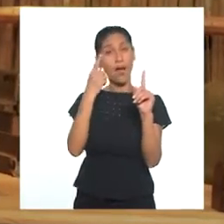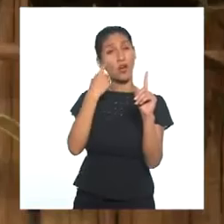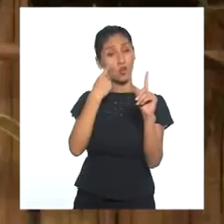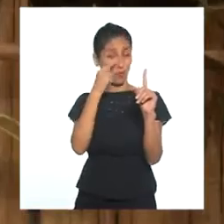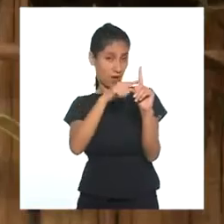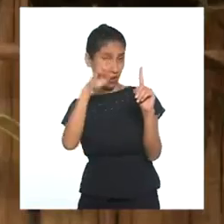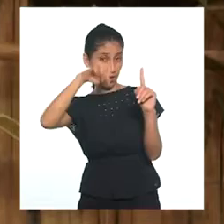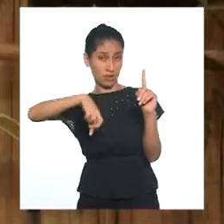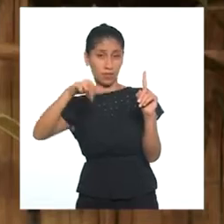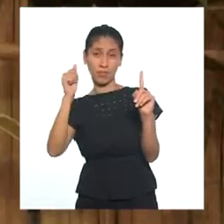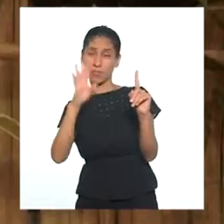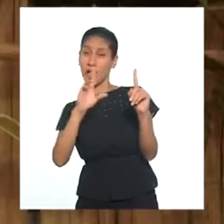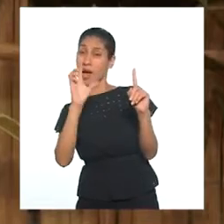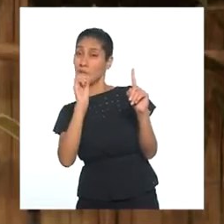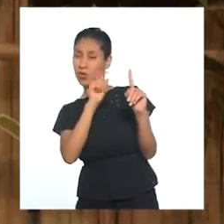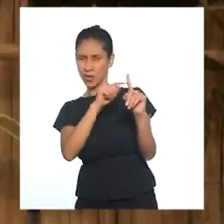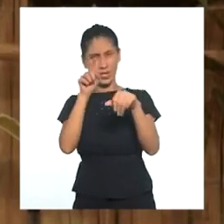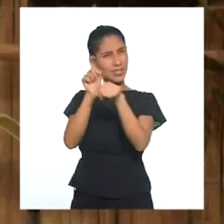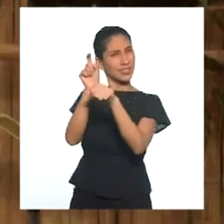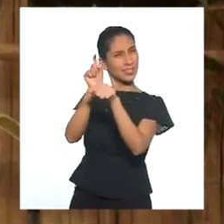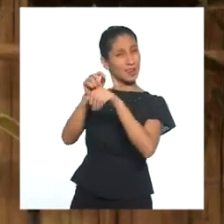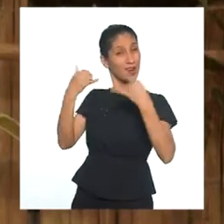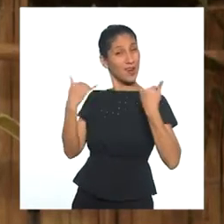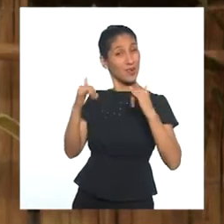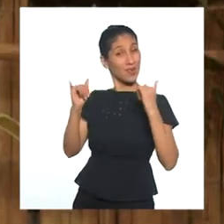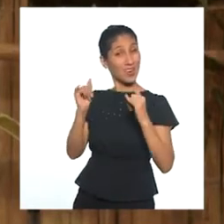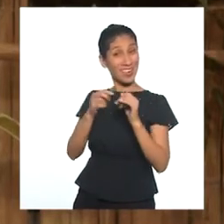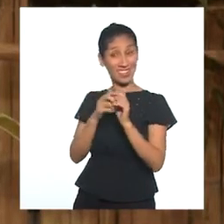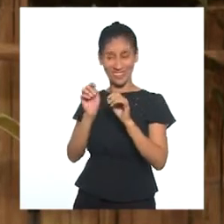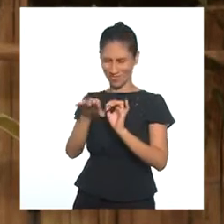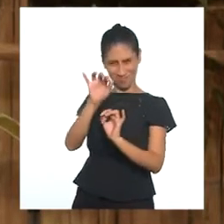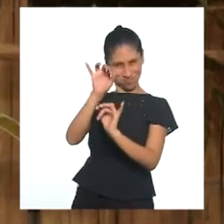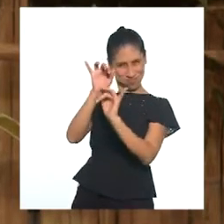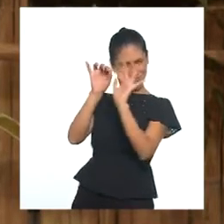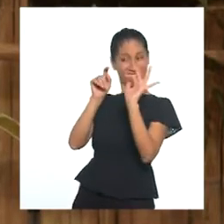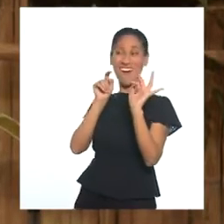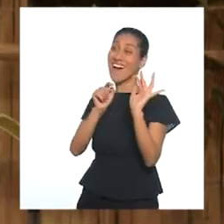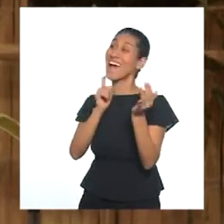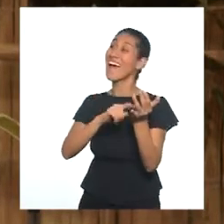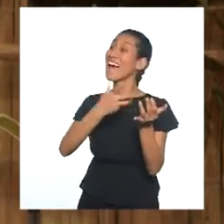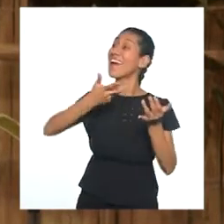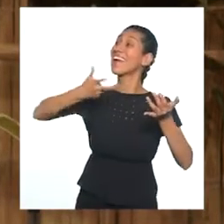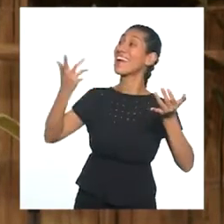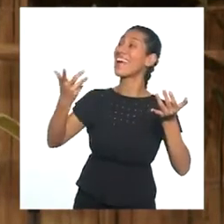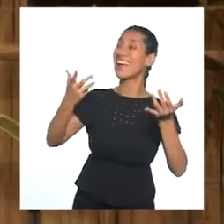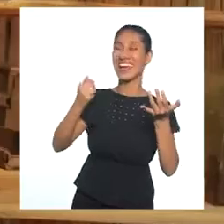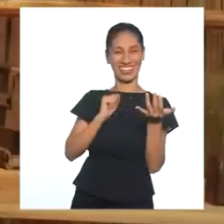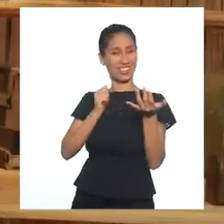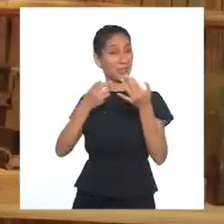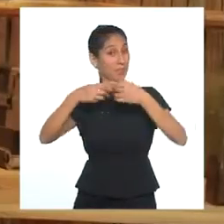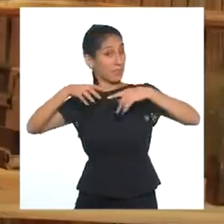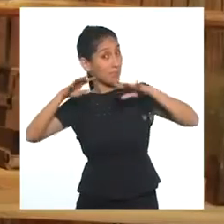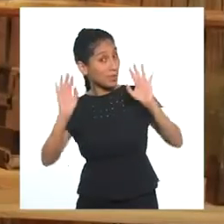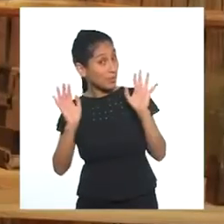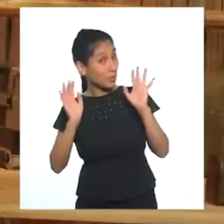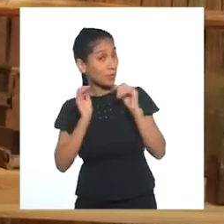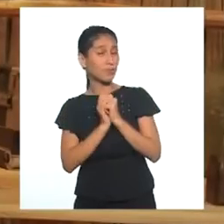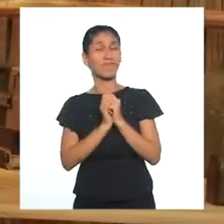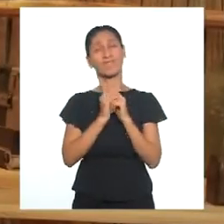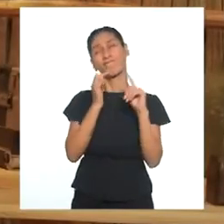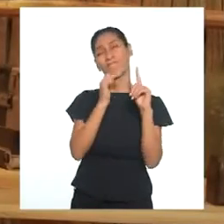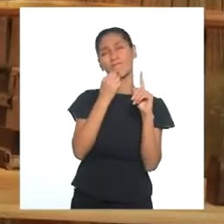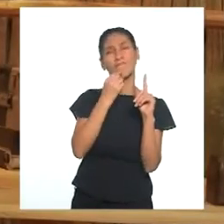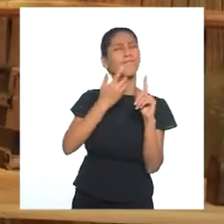Pablo. Él les enseñó un juego. ¡Adivina, adivinador! ¡Fue increíble! Pero hubo